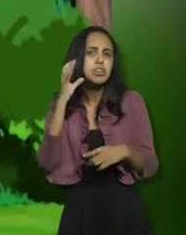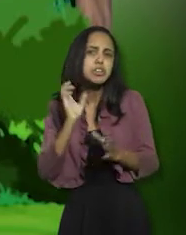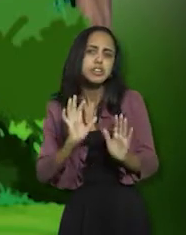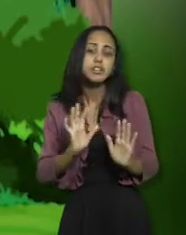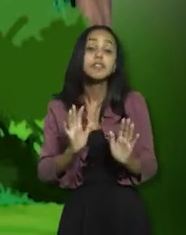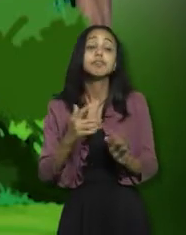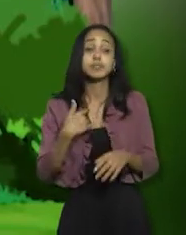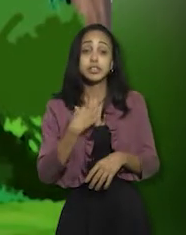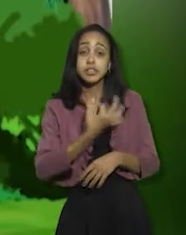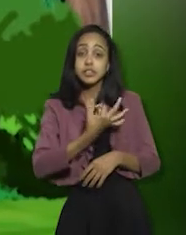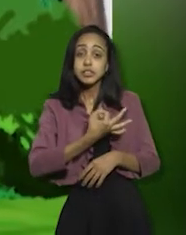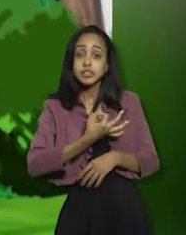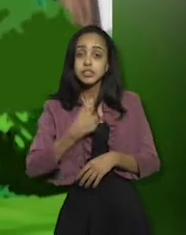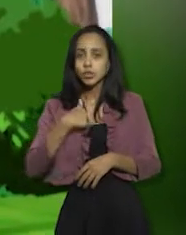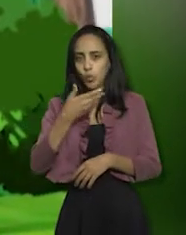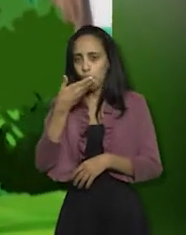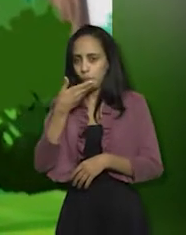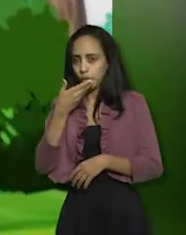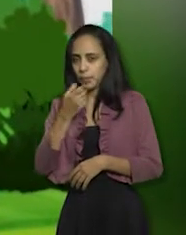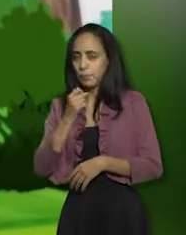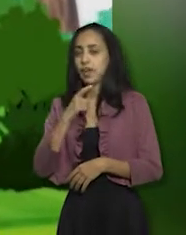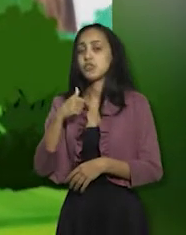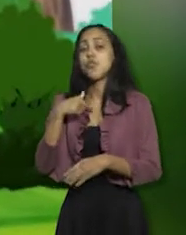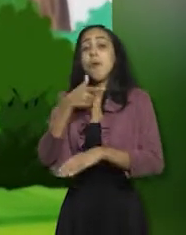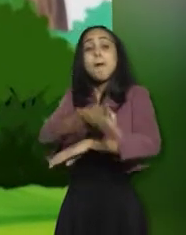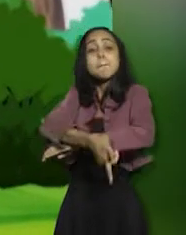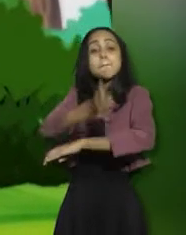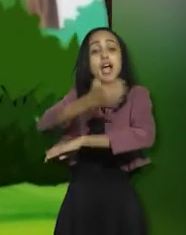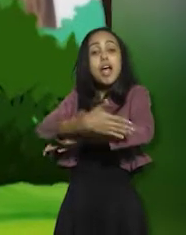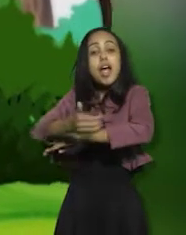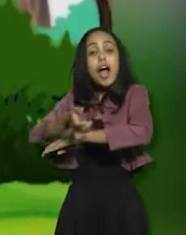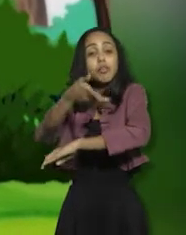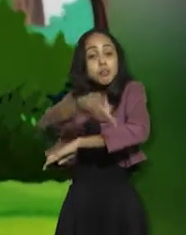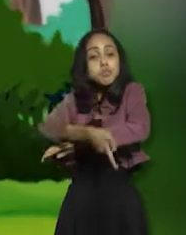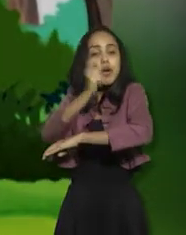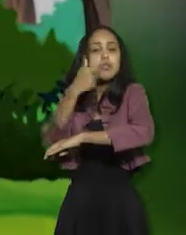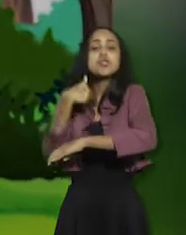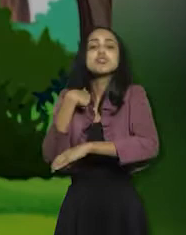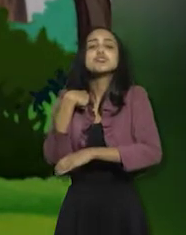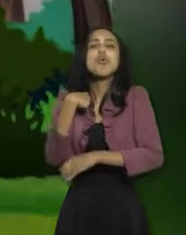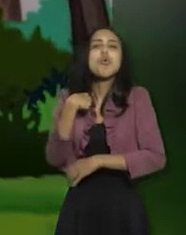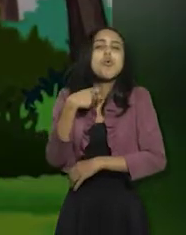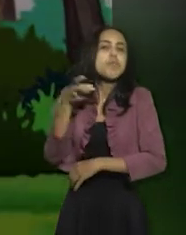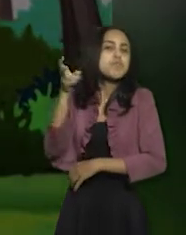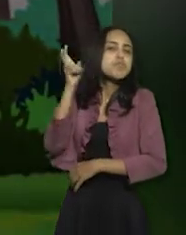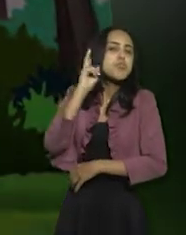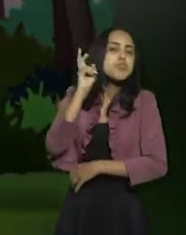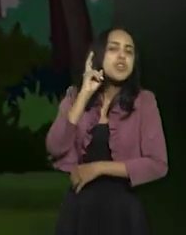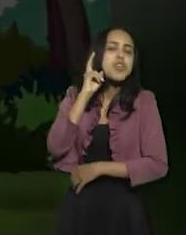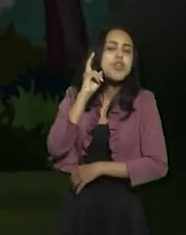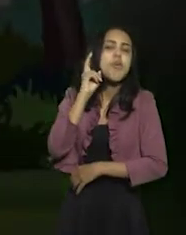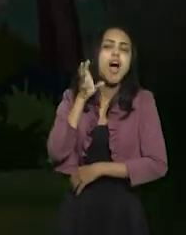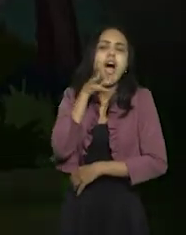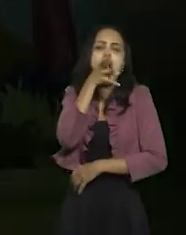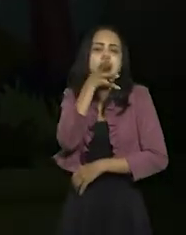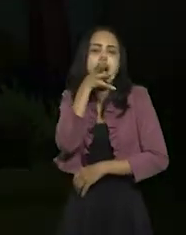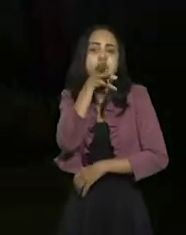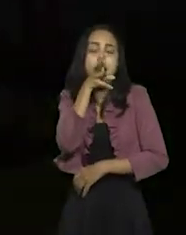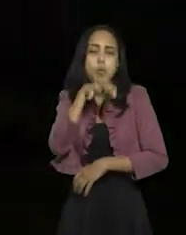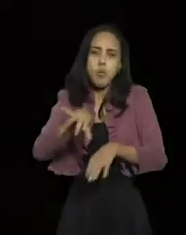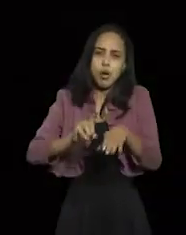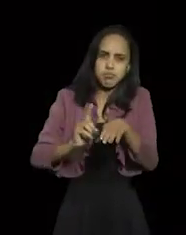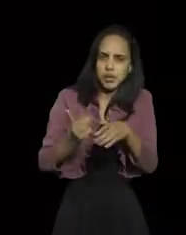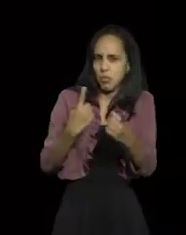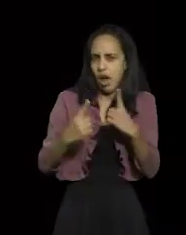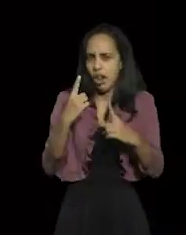te contaré. Estaba yo pescando cuando sentí unos ladridos y entonces decidí a ver qué